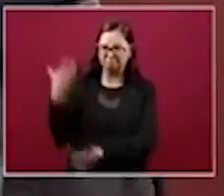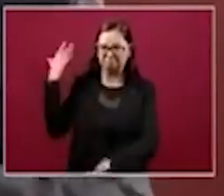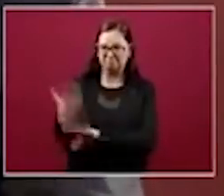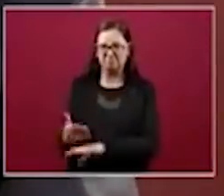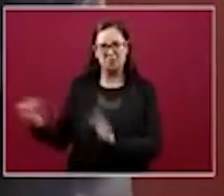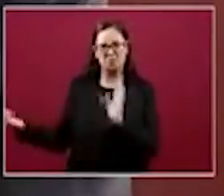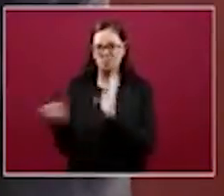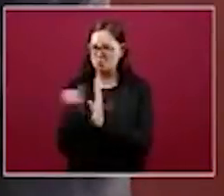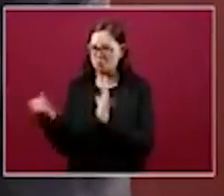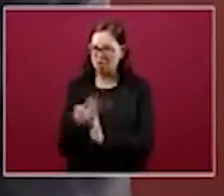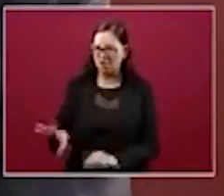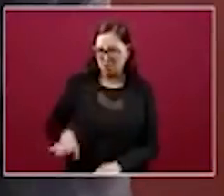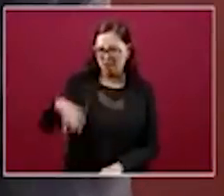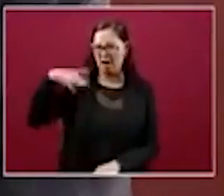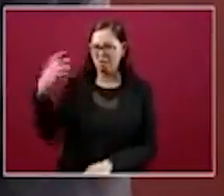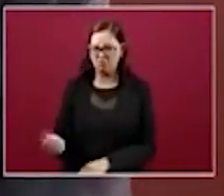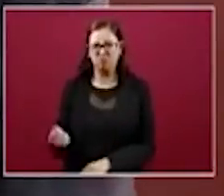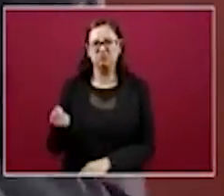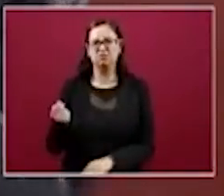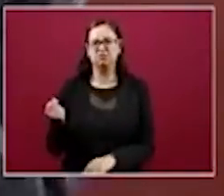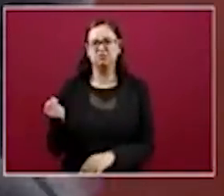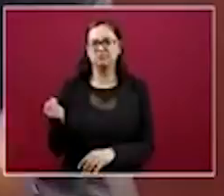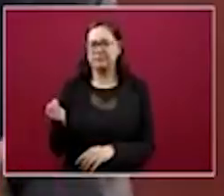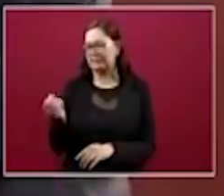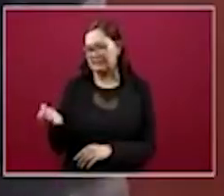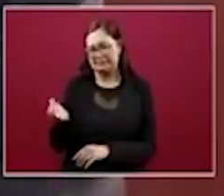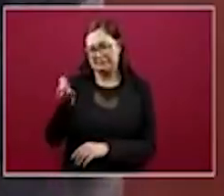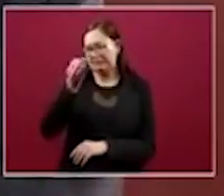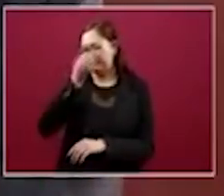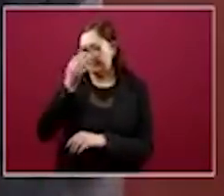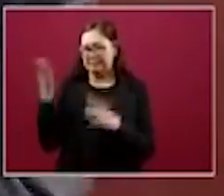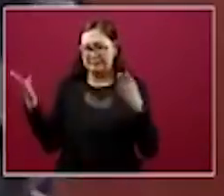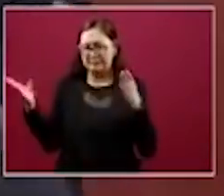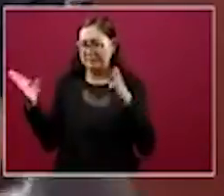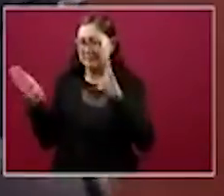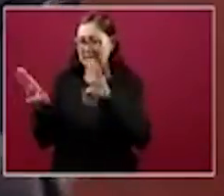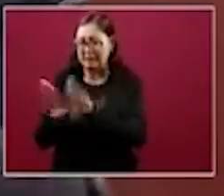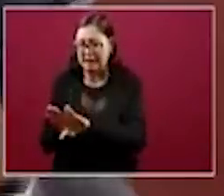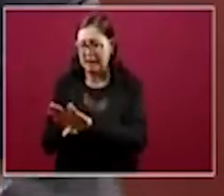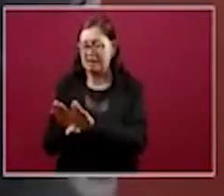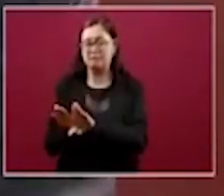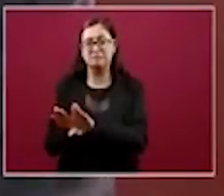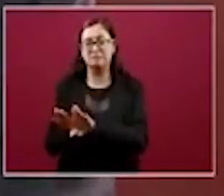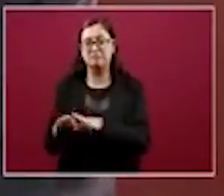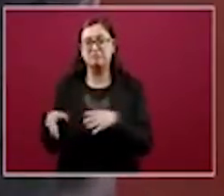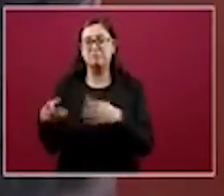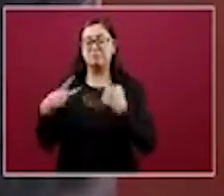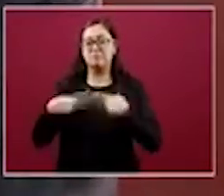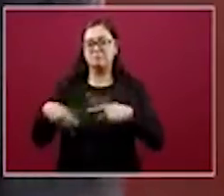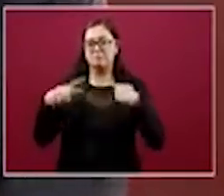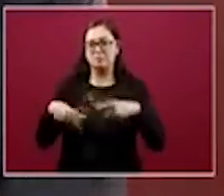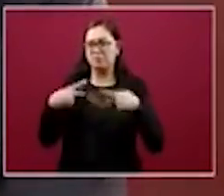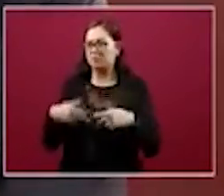por excesivos impuestos y se va a cerrar y van a quedarse sin trabajo,